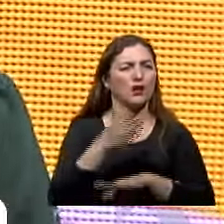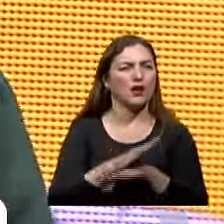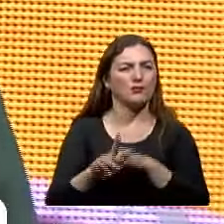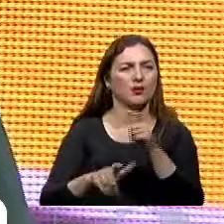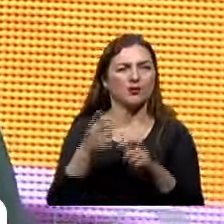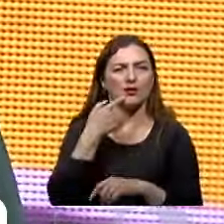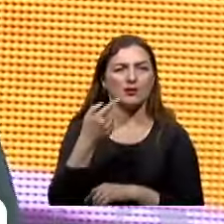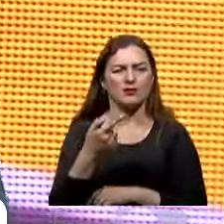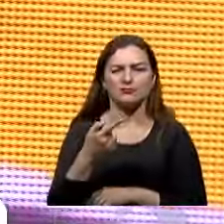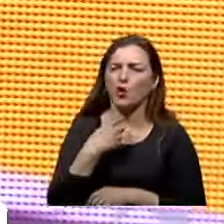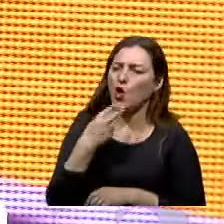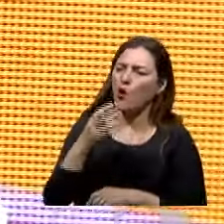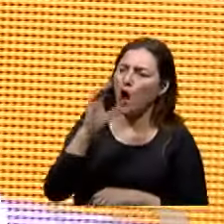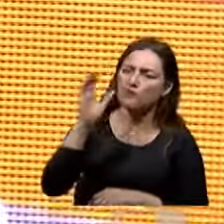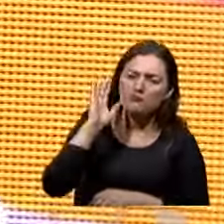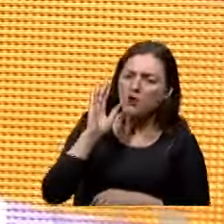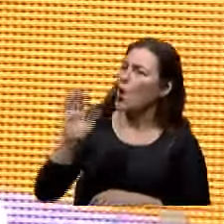varias veces. Cuando